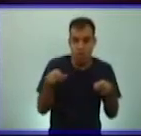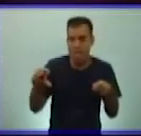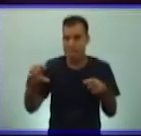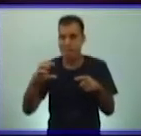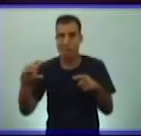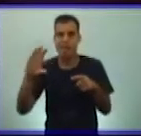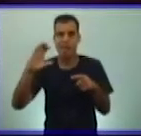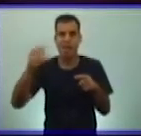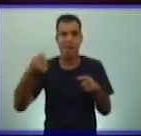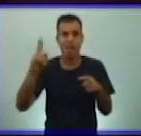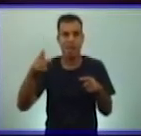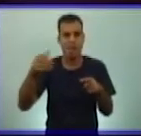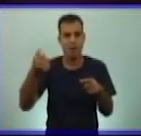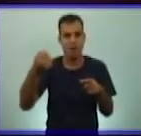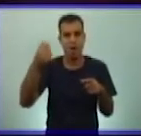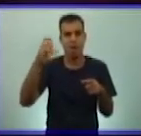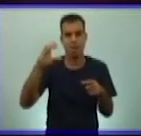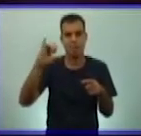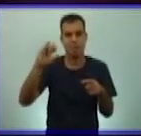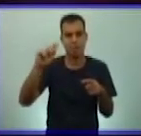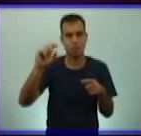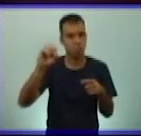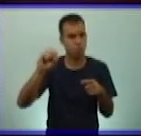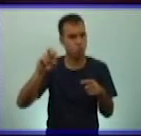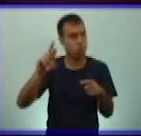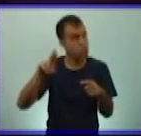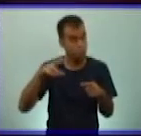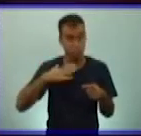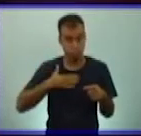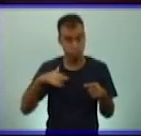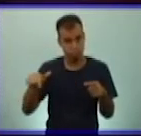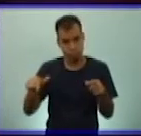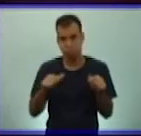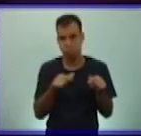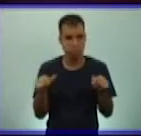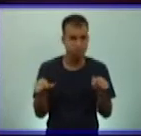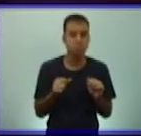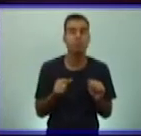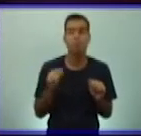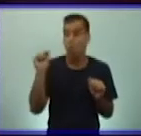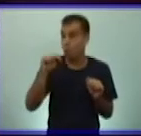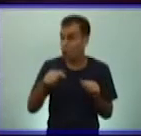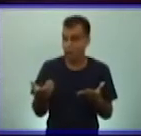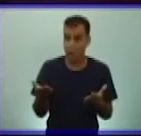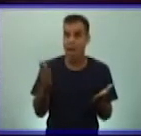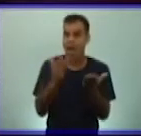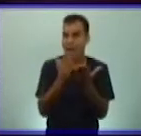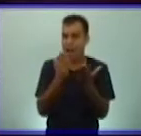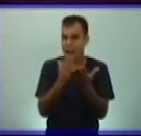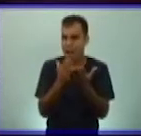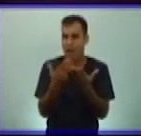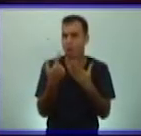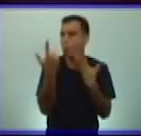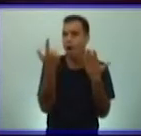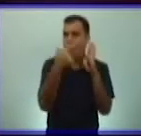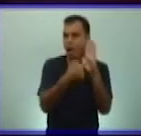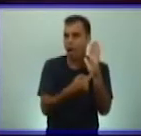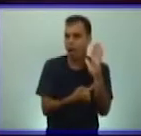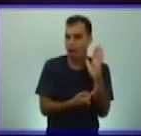de los circuitos RLC. En este caso, en el día de hoy vamos a estar trabajando con los siguientes elementos.